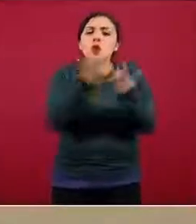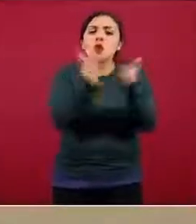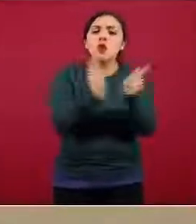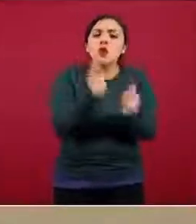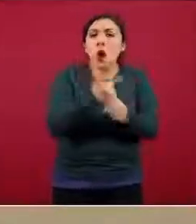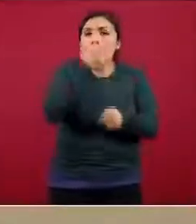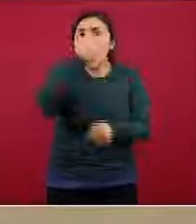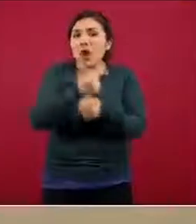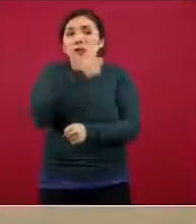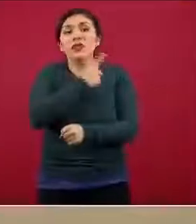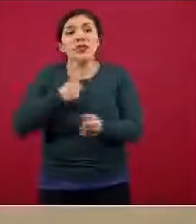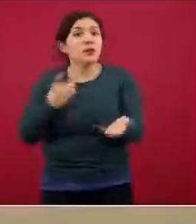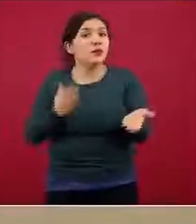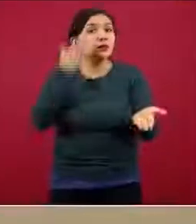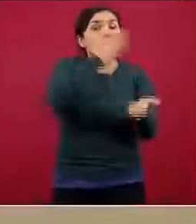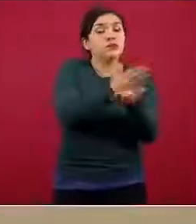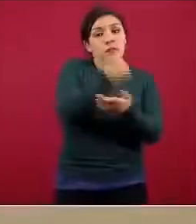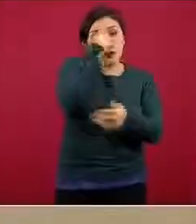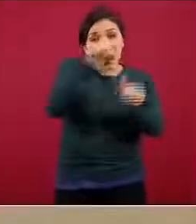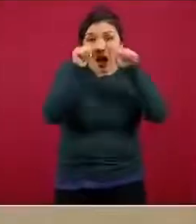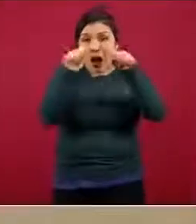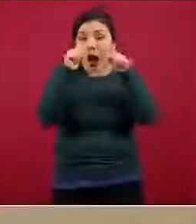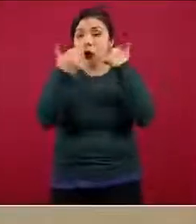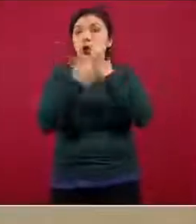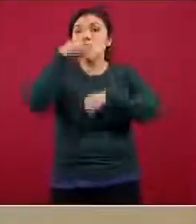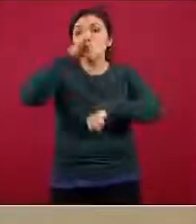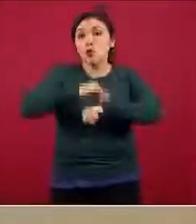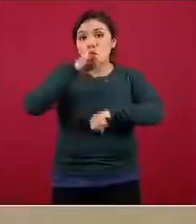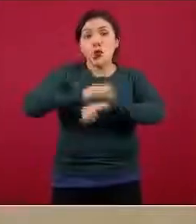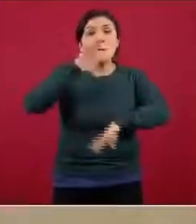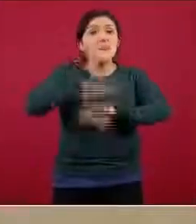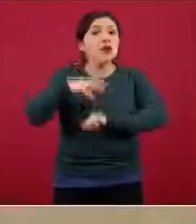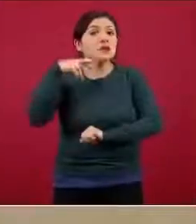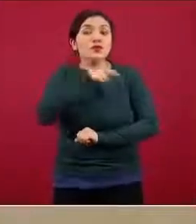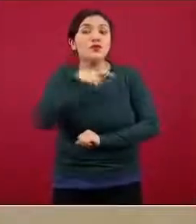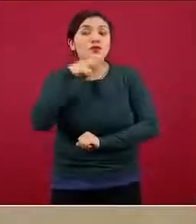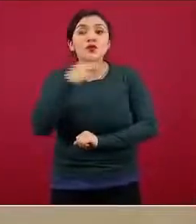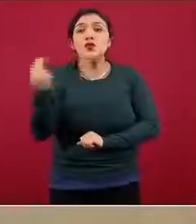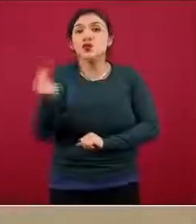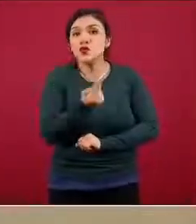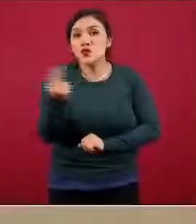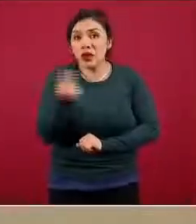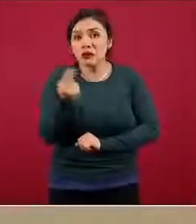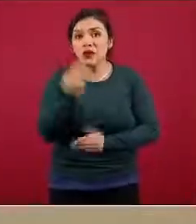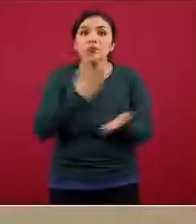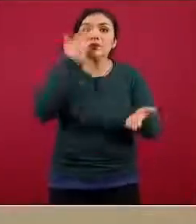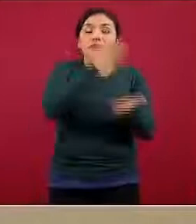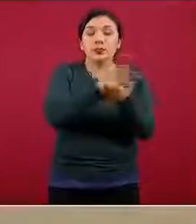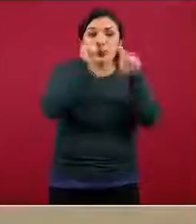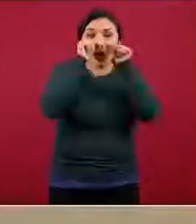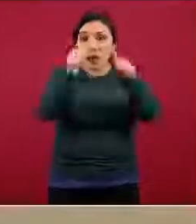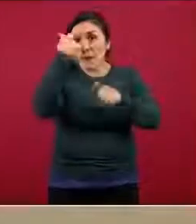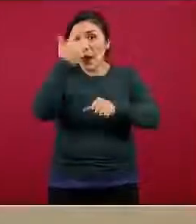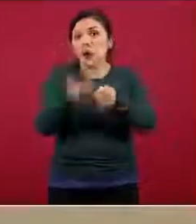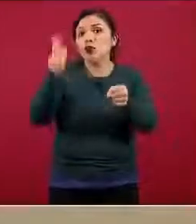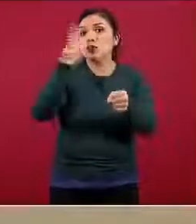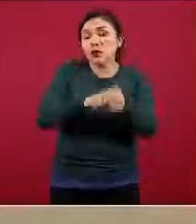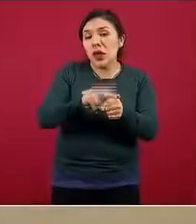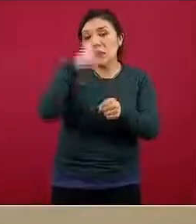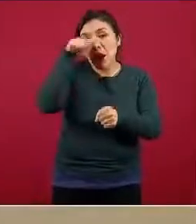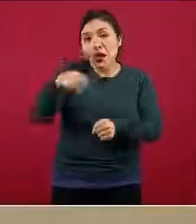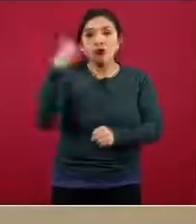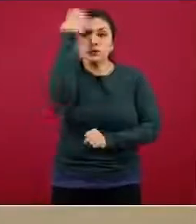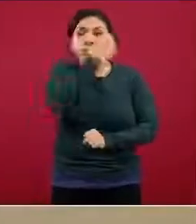riesgo hay que acudir a un servicio de atención, lo más probable de manera urgente a un servicio de atención hospitalaria para